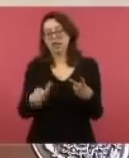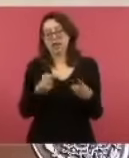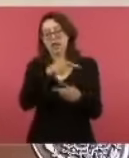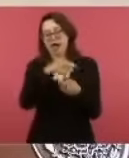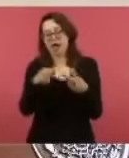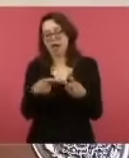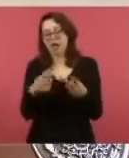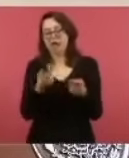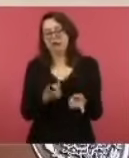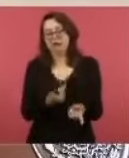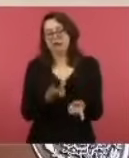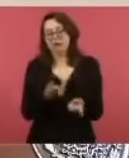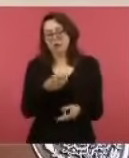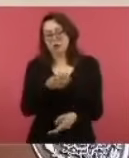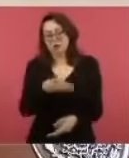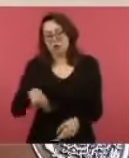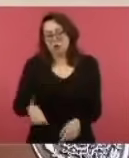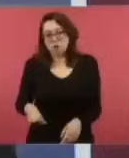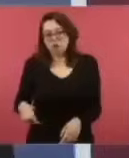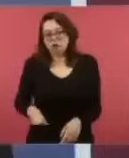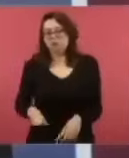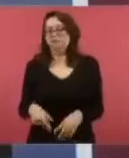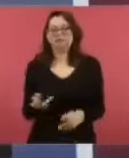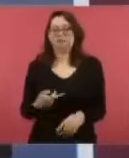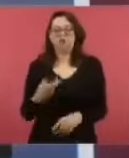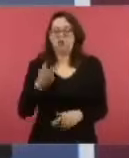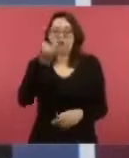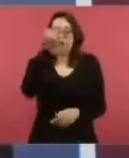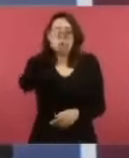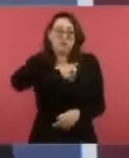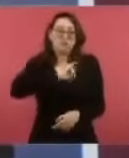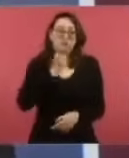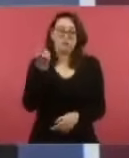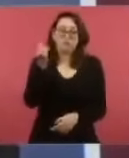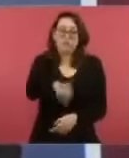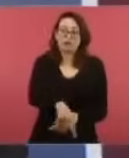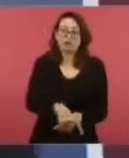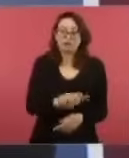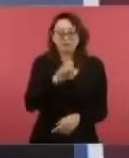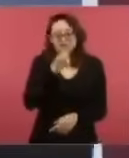es arriba. Nada más